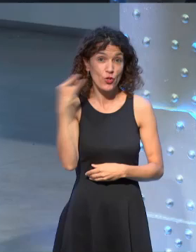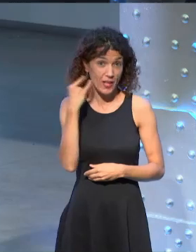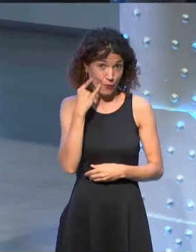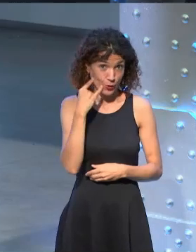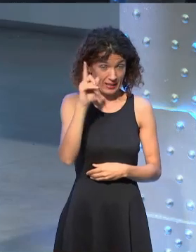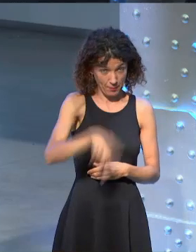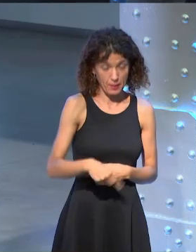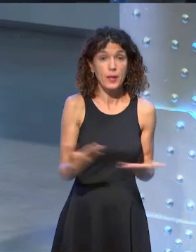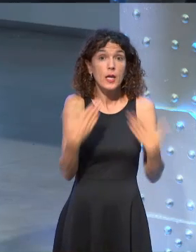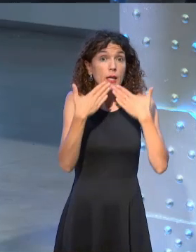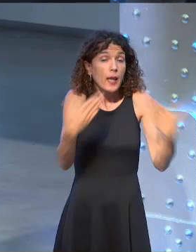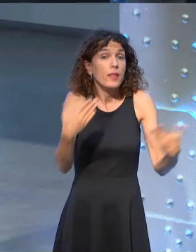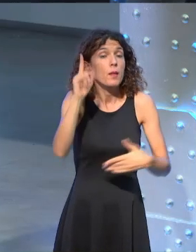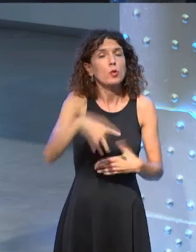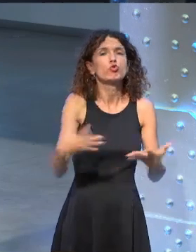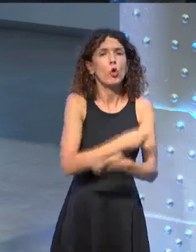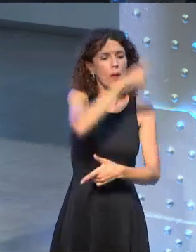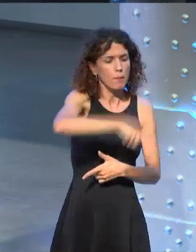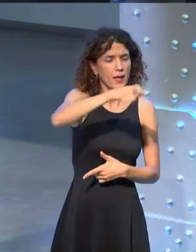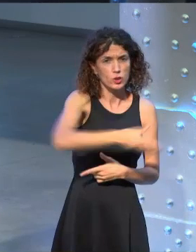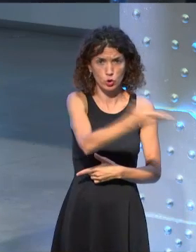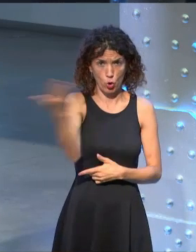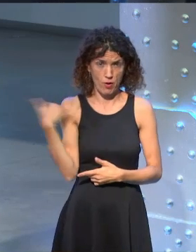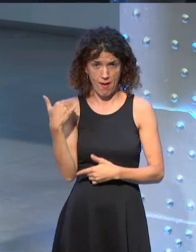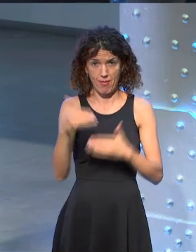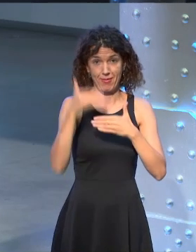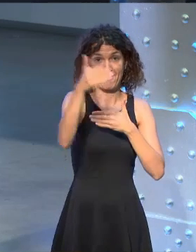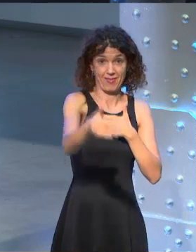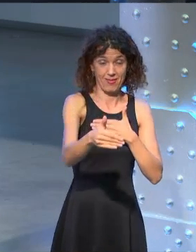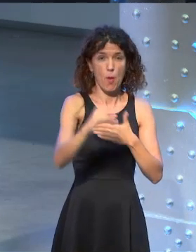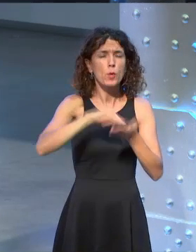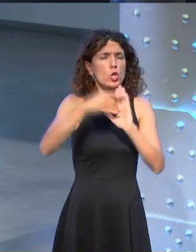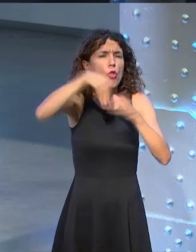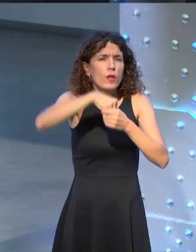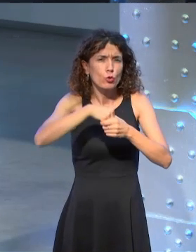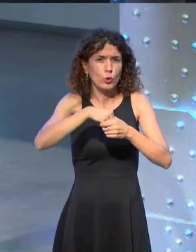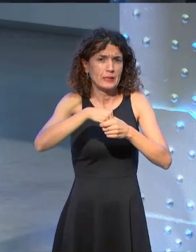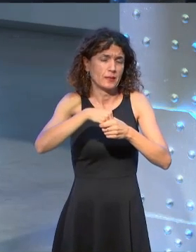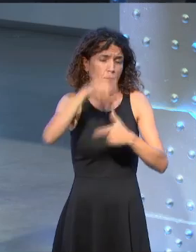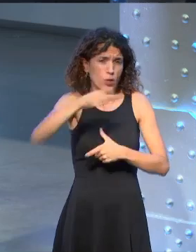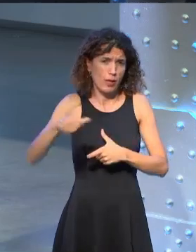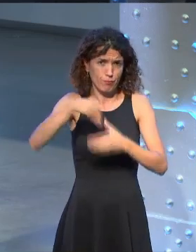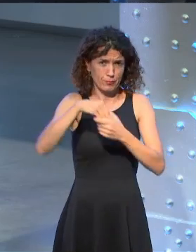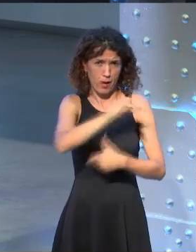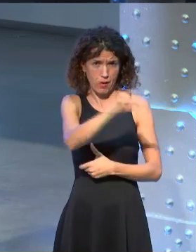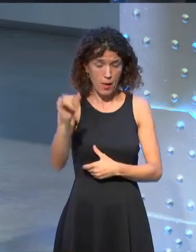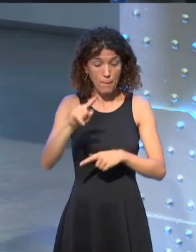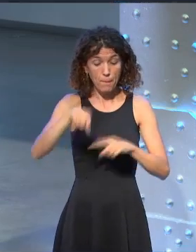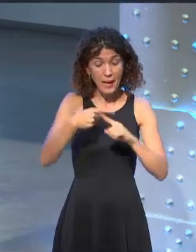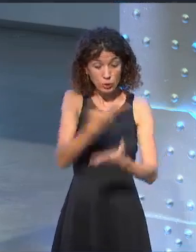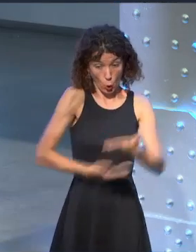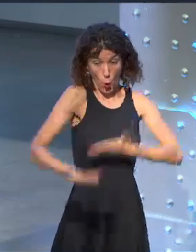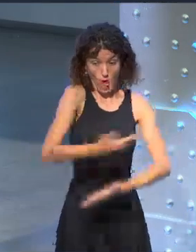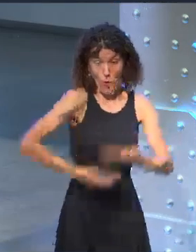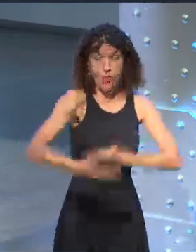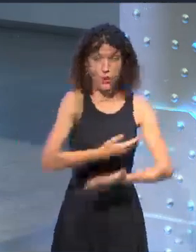Telefónica y gracias a todas las personas que hay detrás de este proyecto y de esta colaboración